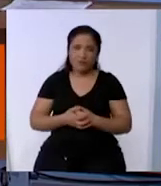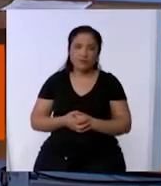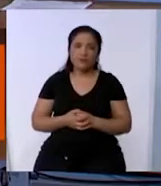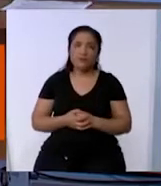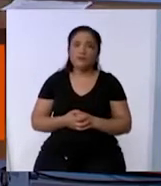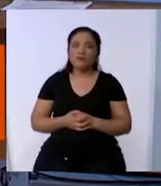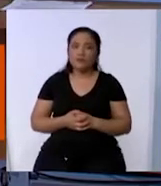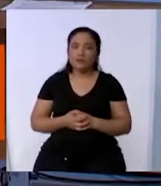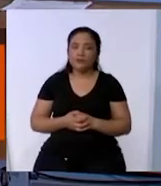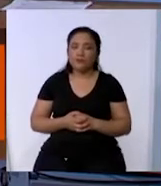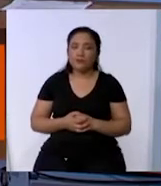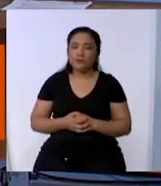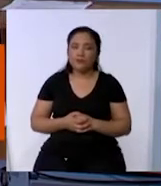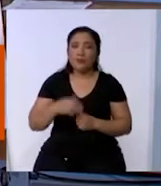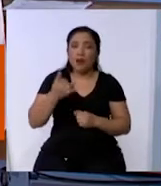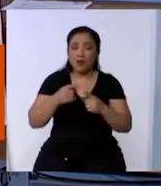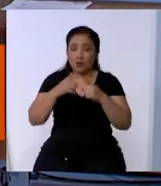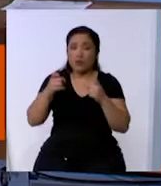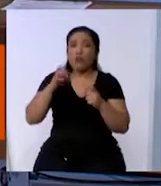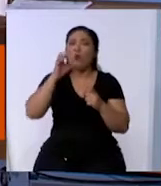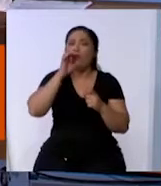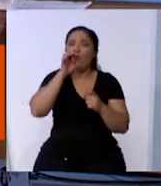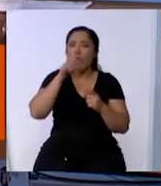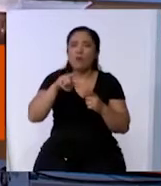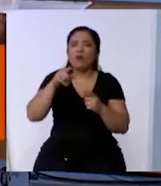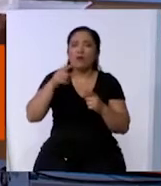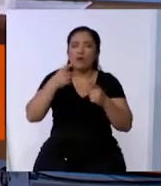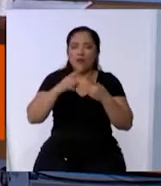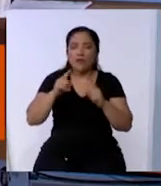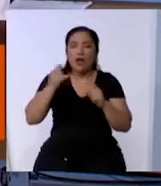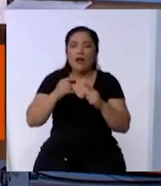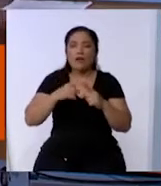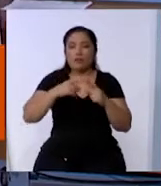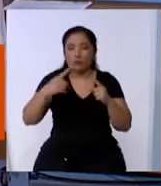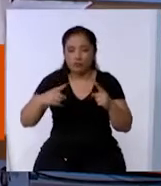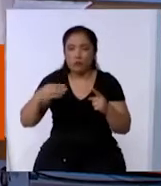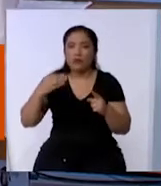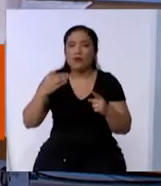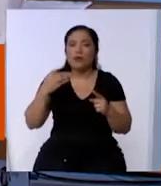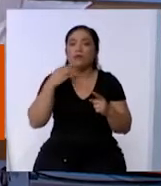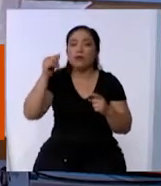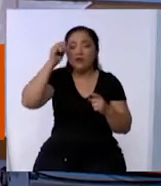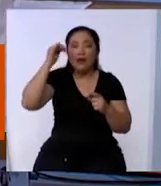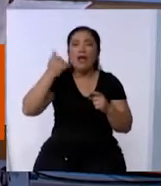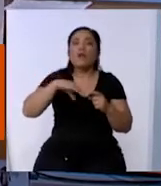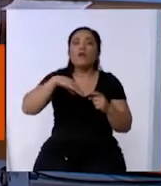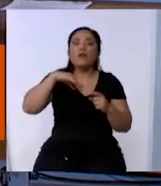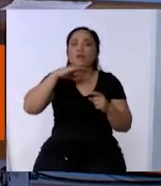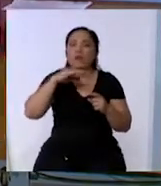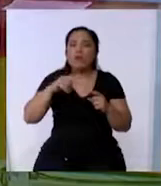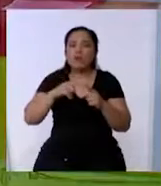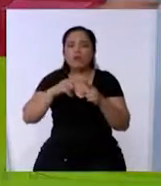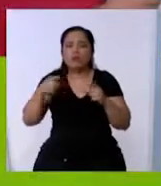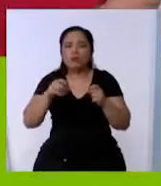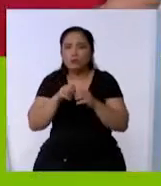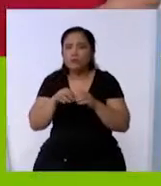tenemos la corriente alterna, sí, ¿verdad? Que ya es un poco más complejo, ¿verdad? Es cuando ya hay varios dispositivos de por medio que pueden hacer